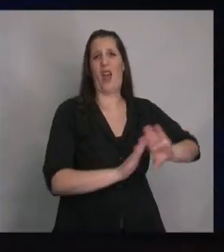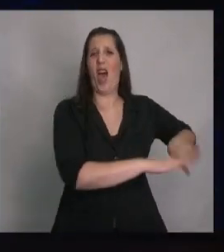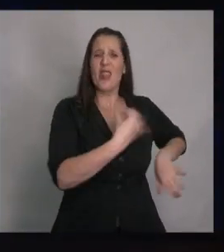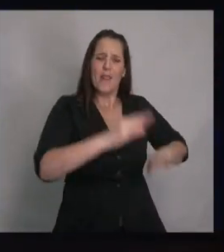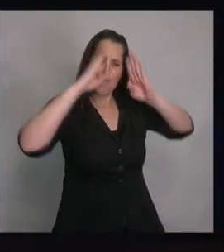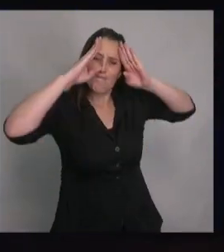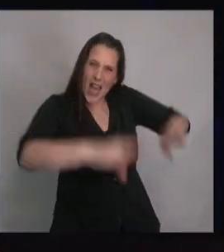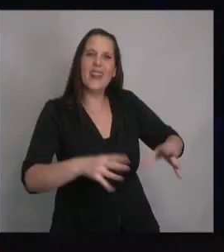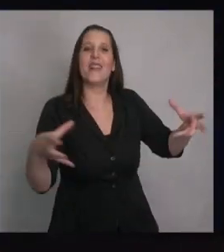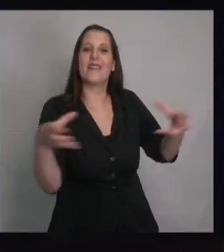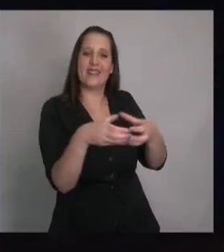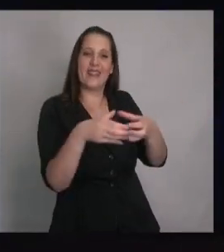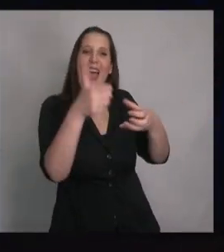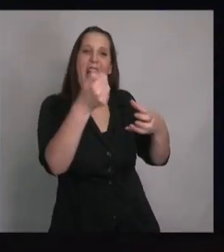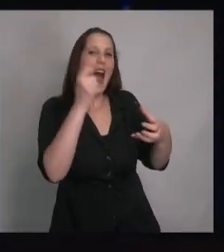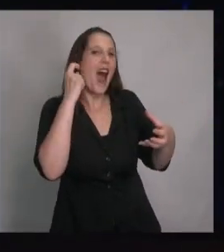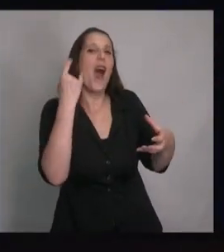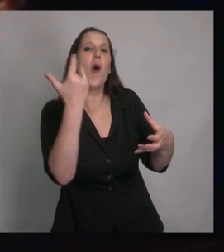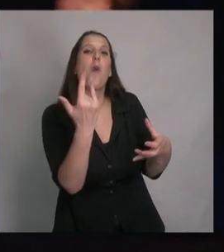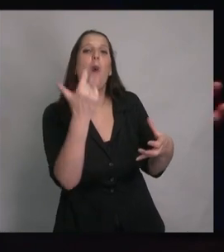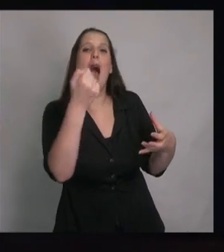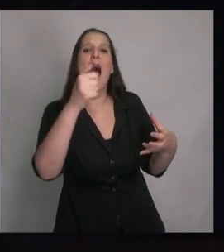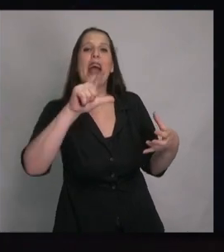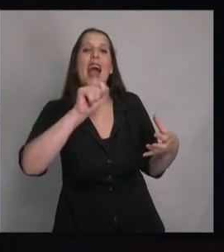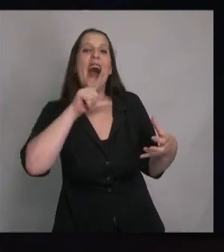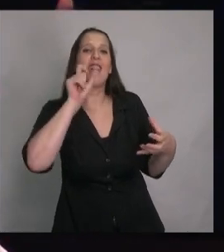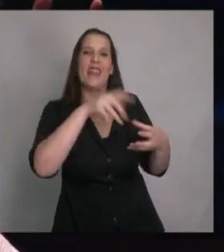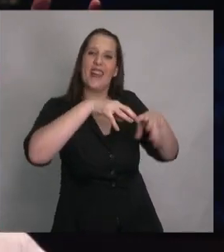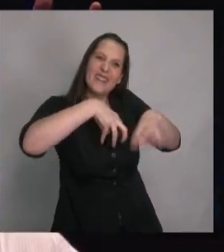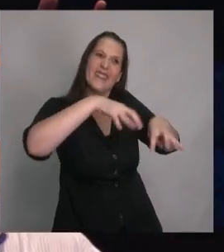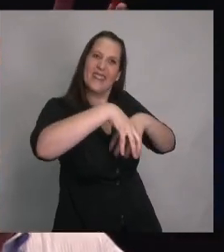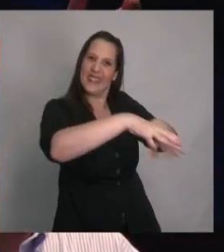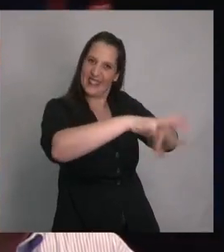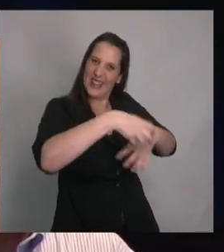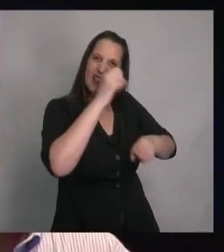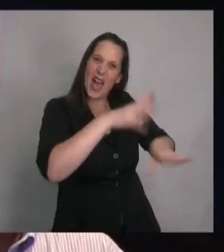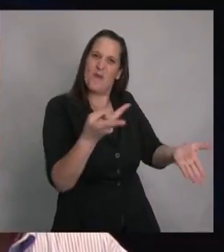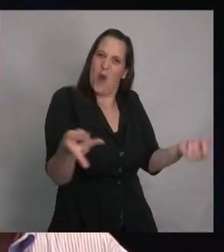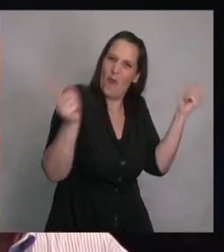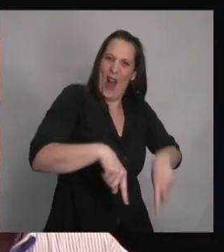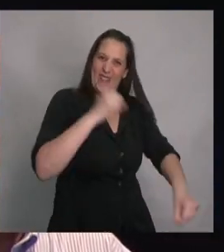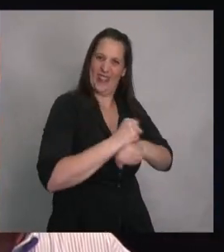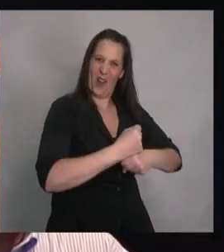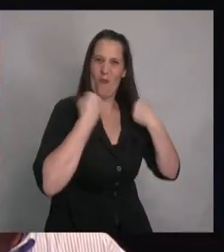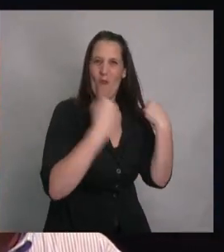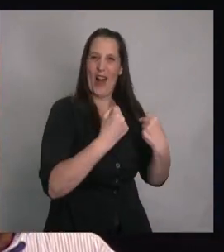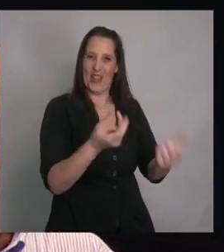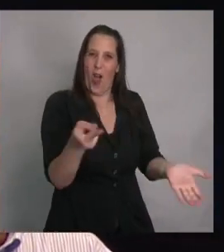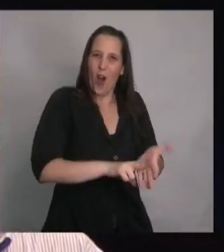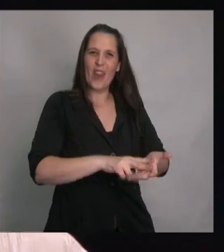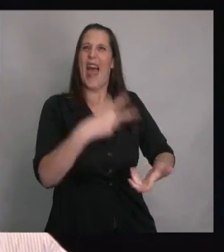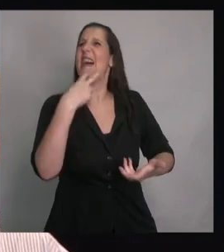tiene que reivindicar el conocimiento y no la renuncia al saber tiene que reivindicar las